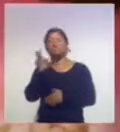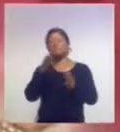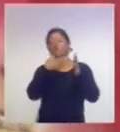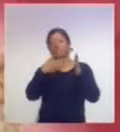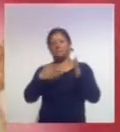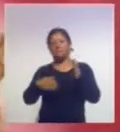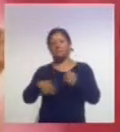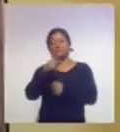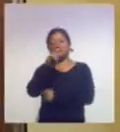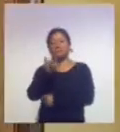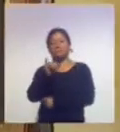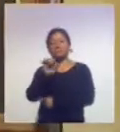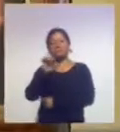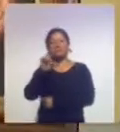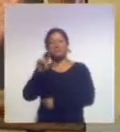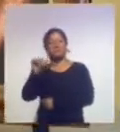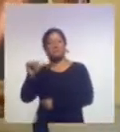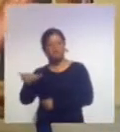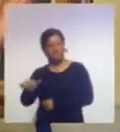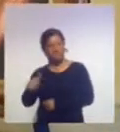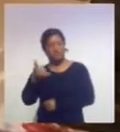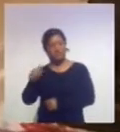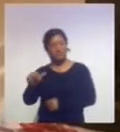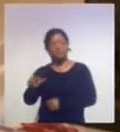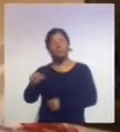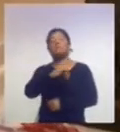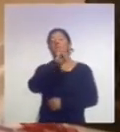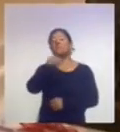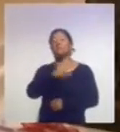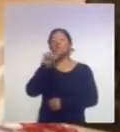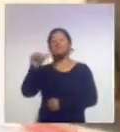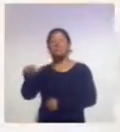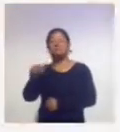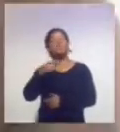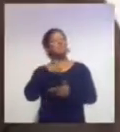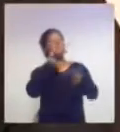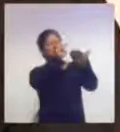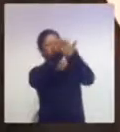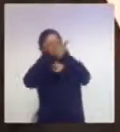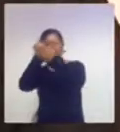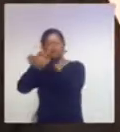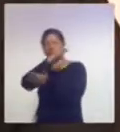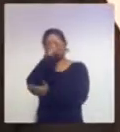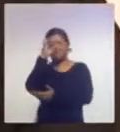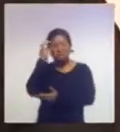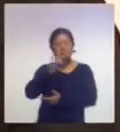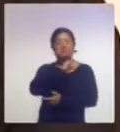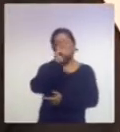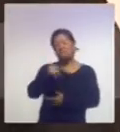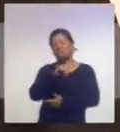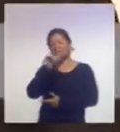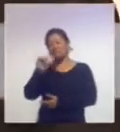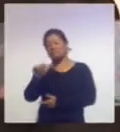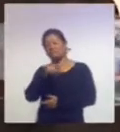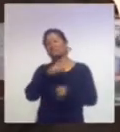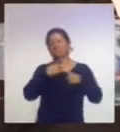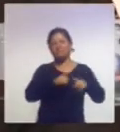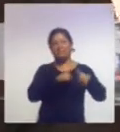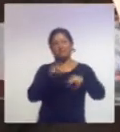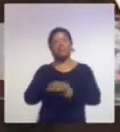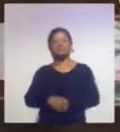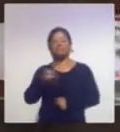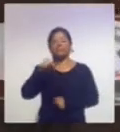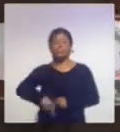de toros como Uriel Moreno el Zapata, José Luis Angelino y Sergio Flores. Somos mucha gente en Tlaxcala, somos